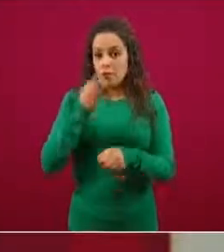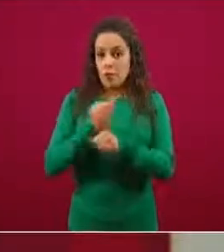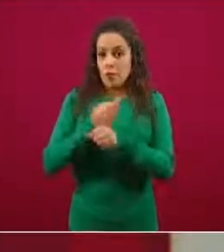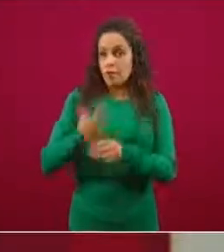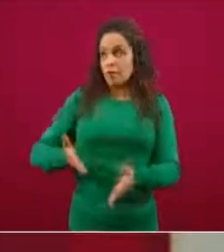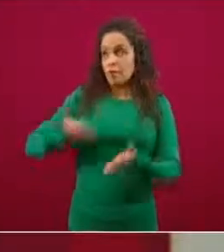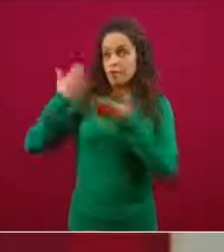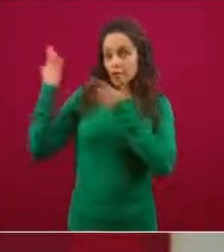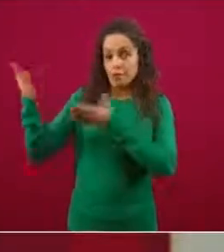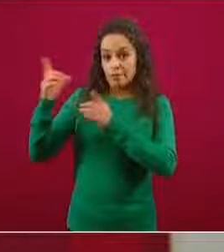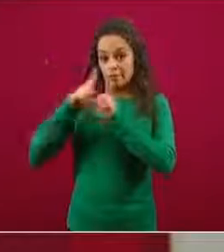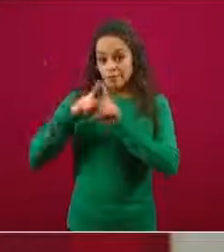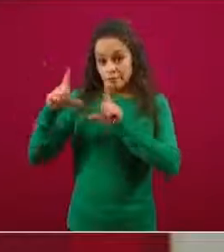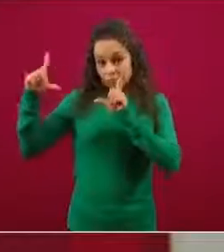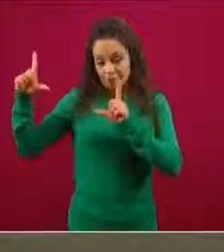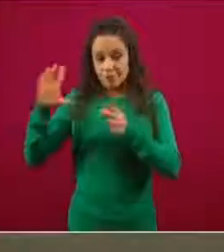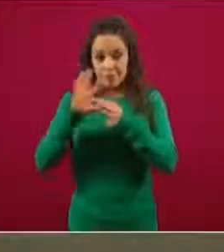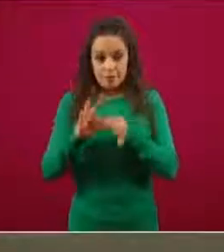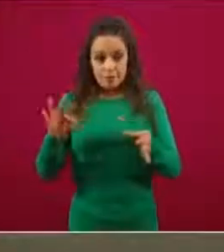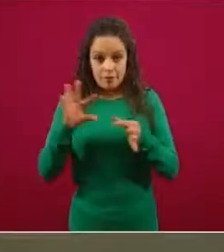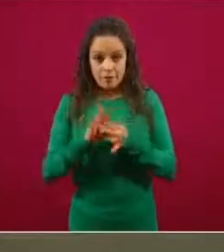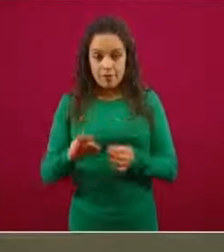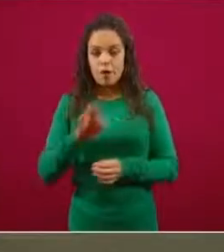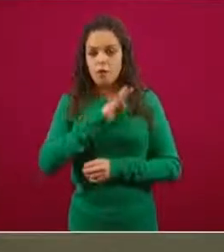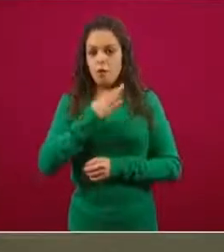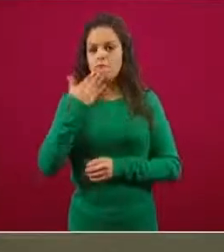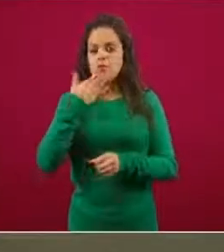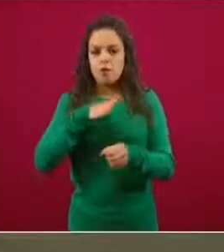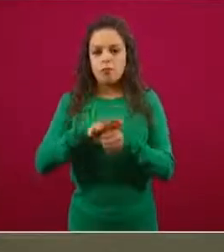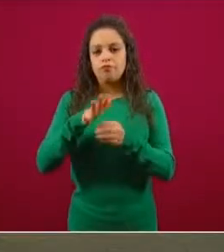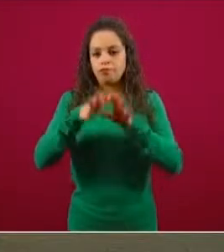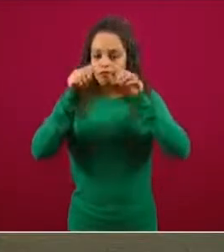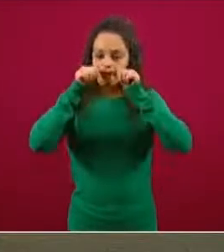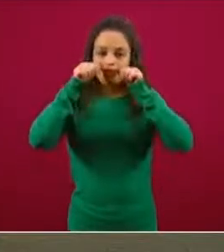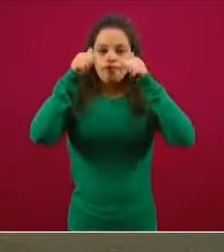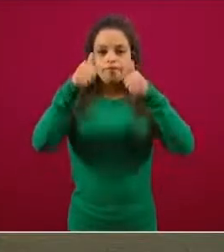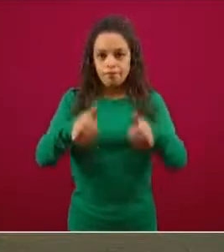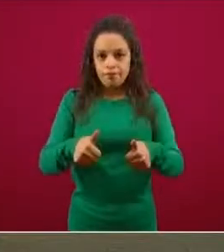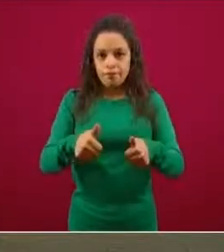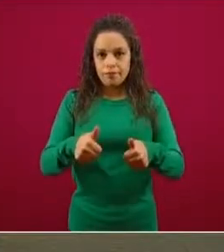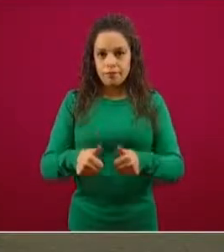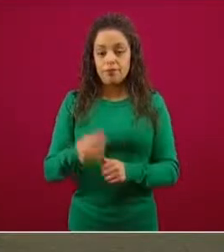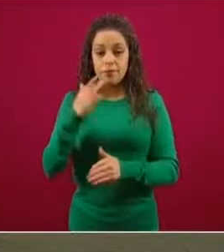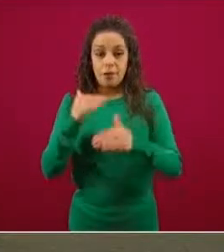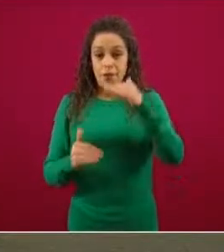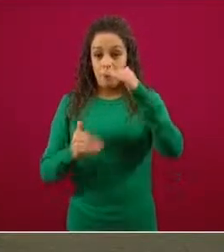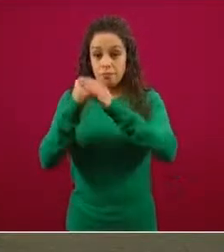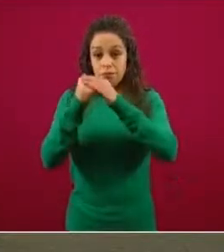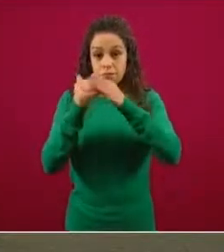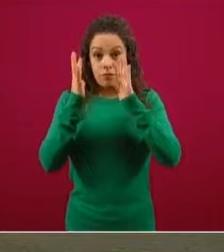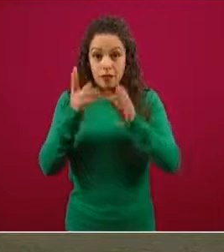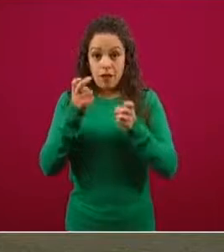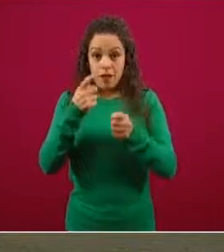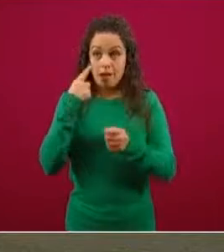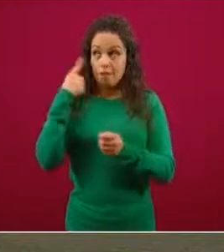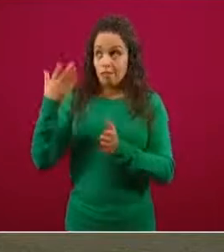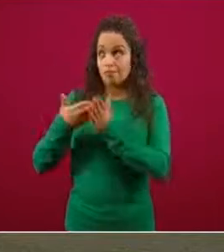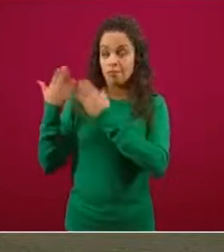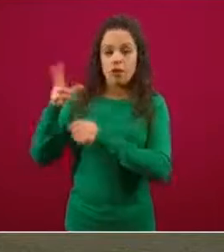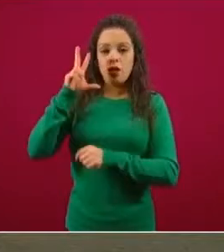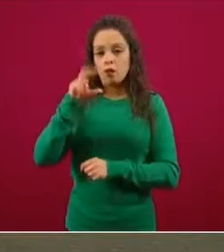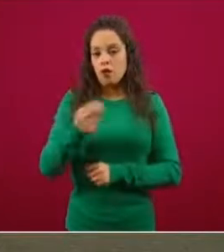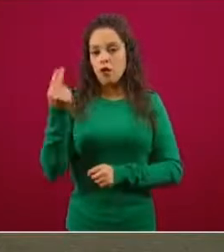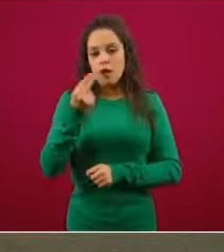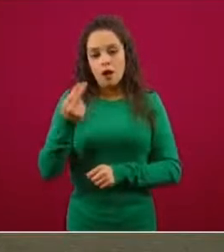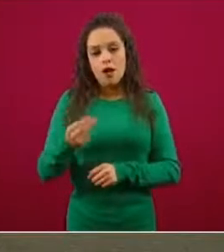presentando, inclusive todavía más, pensando no en el límite del modelo que se presenta, sino en un escenario todavía